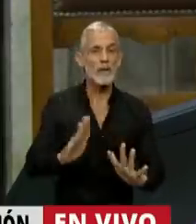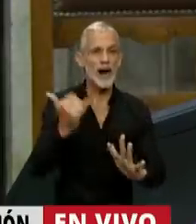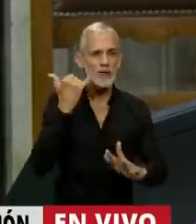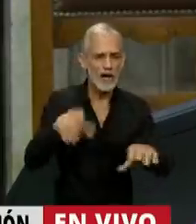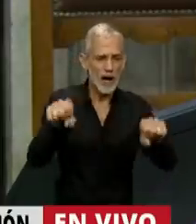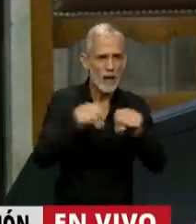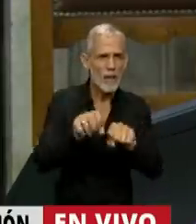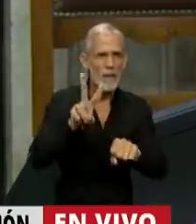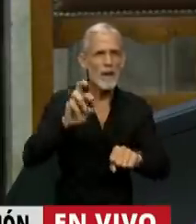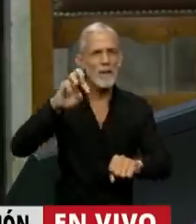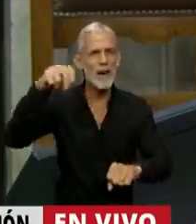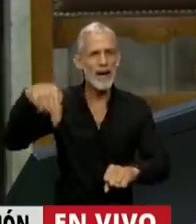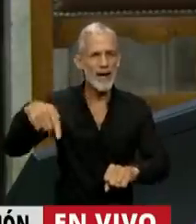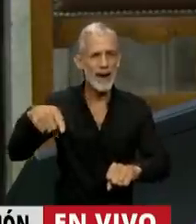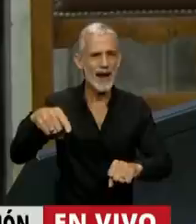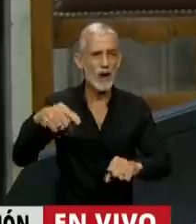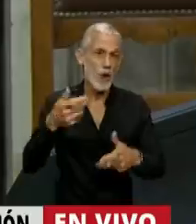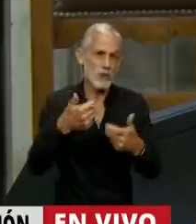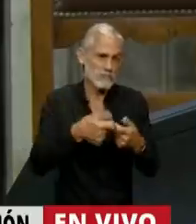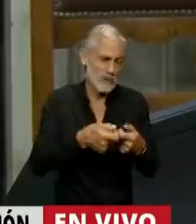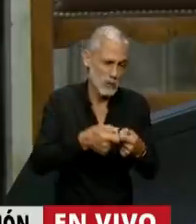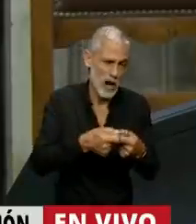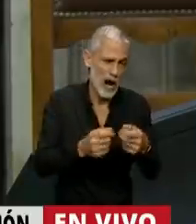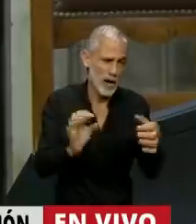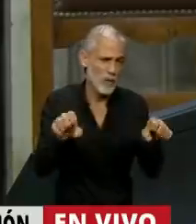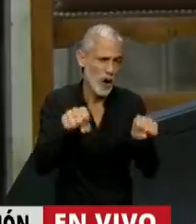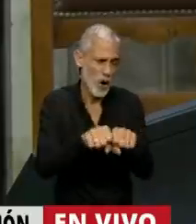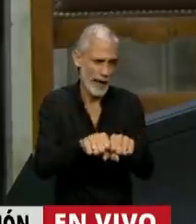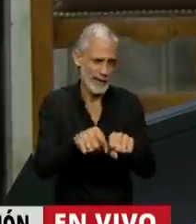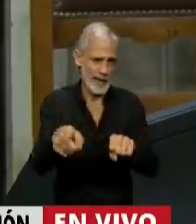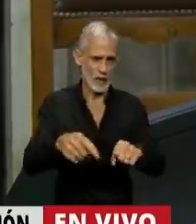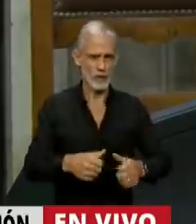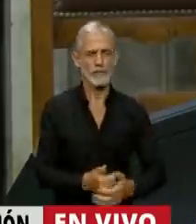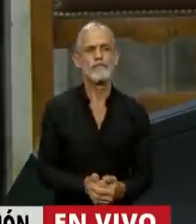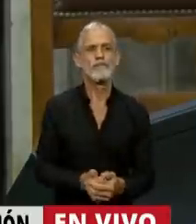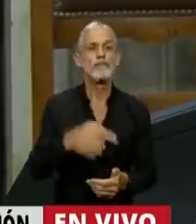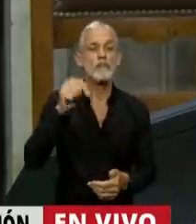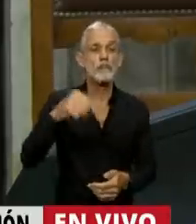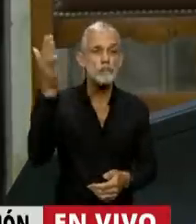logueado su teléfono. En el uso de la palabra,